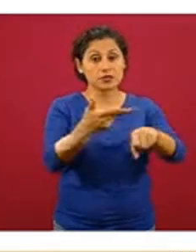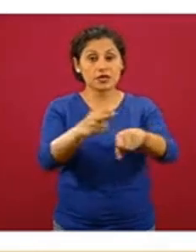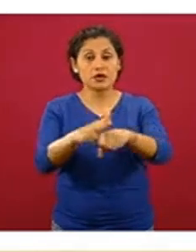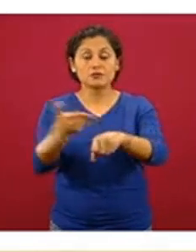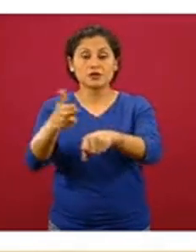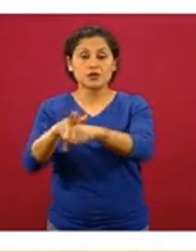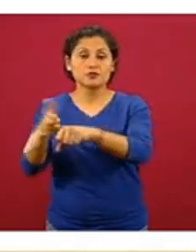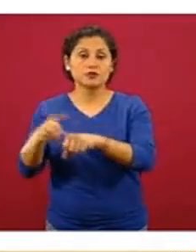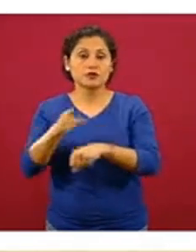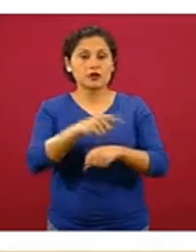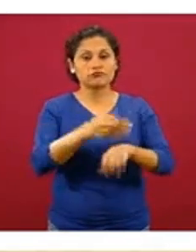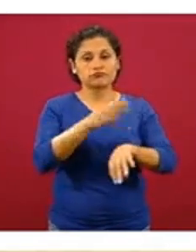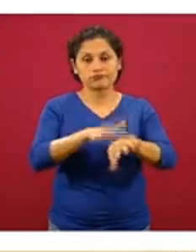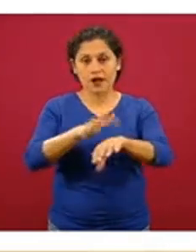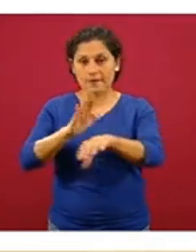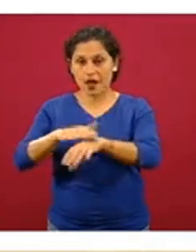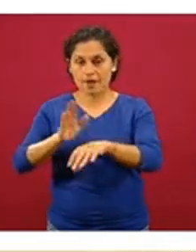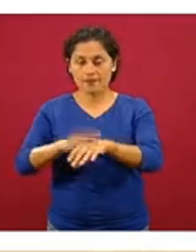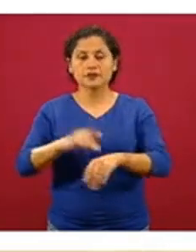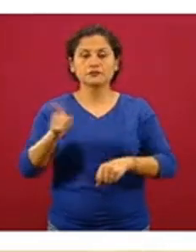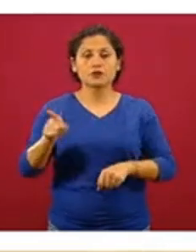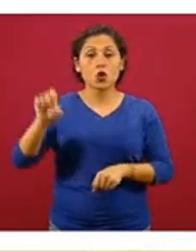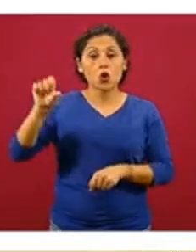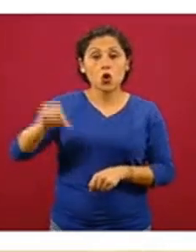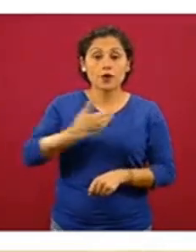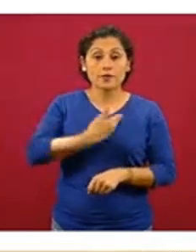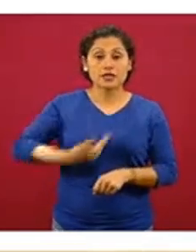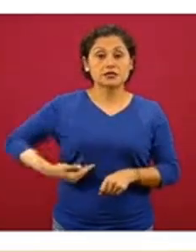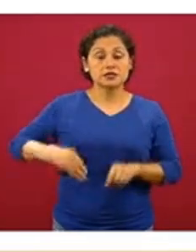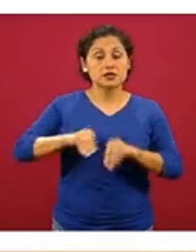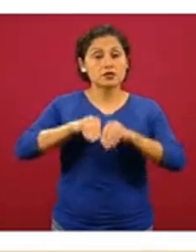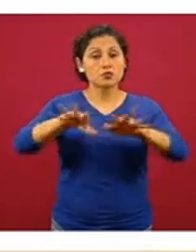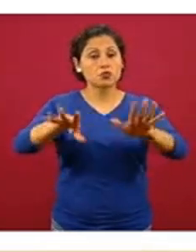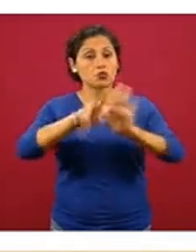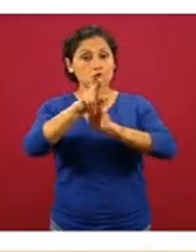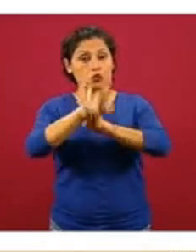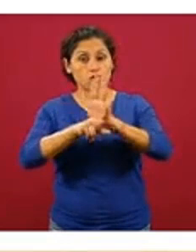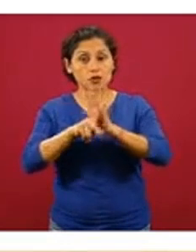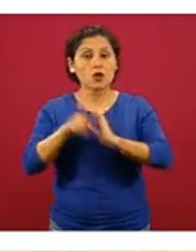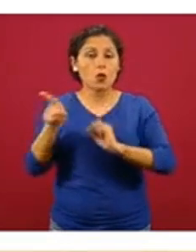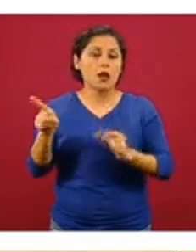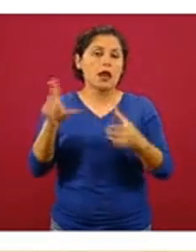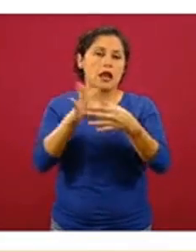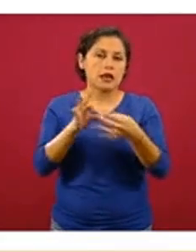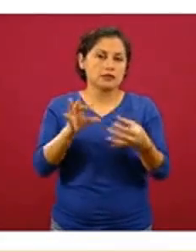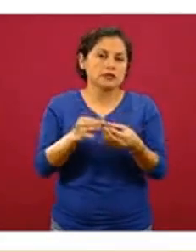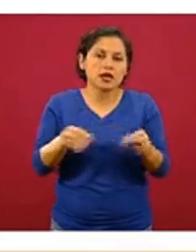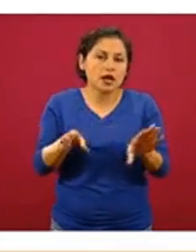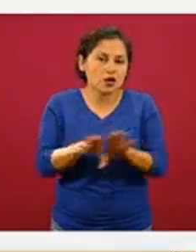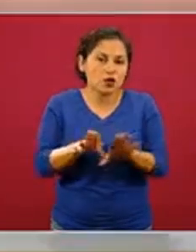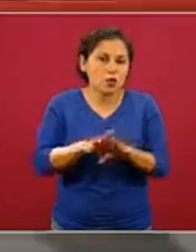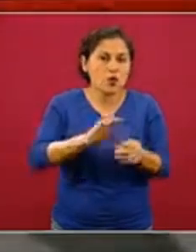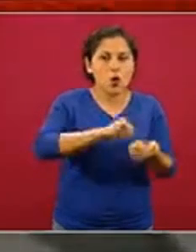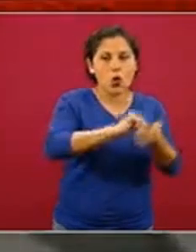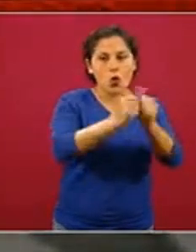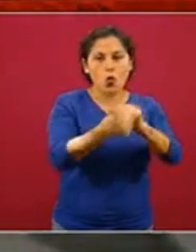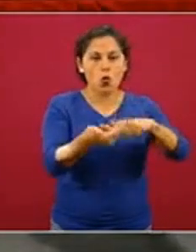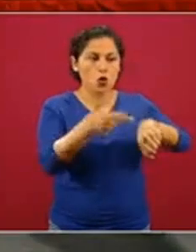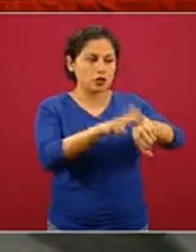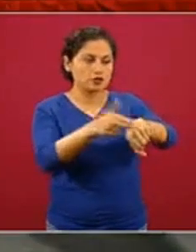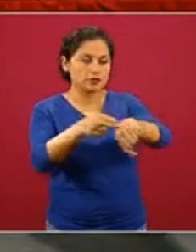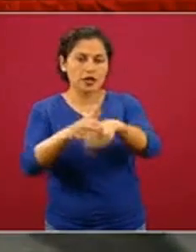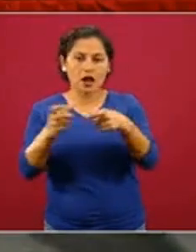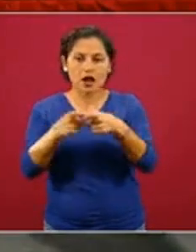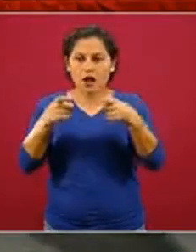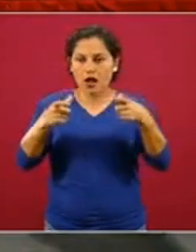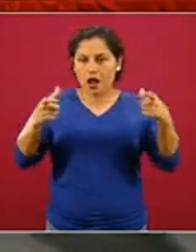hizo público, se puso al público y justamente comenta de este proceso de transformación del Sistema Nacional de Salud.